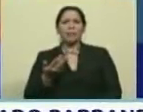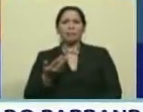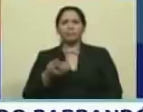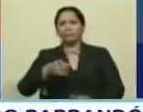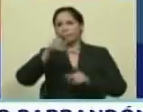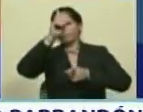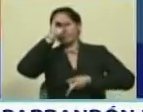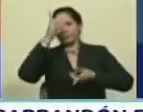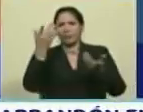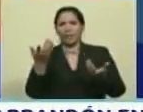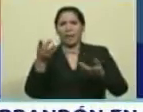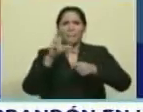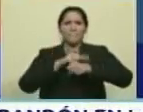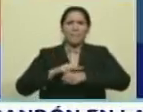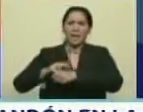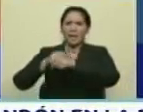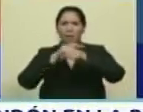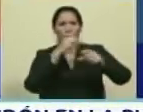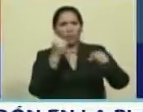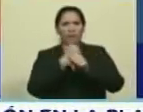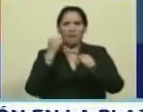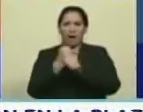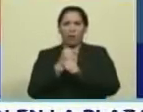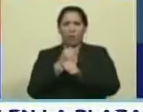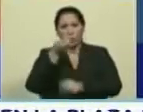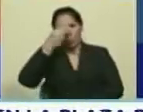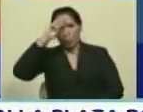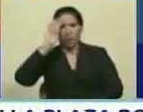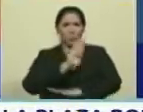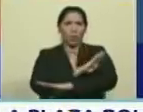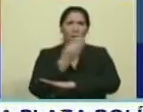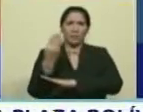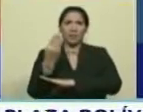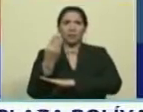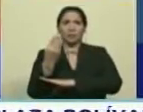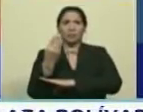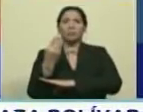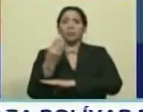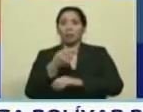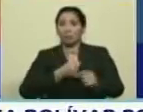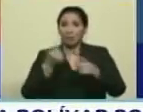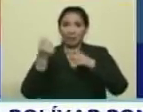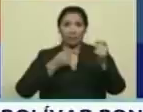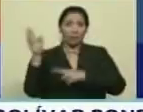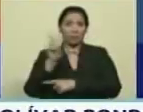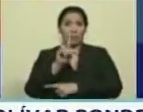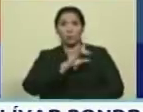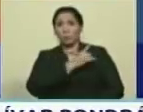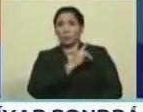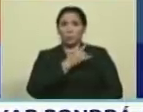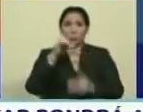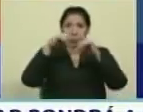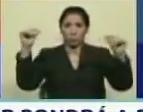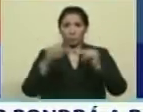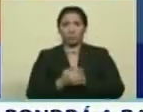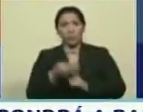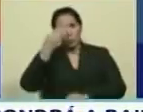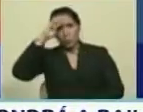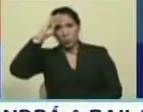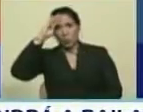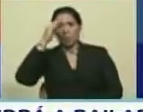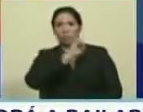médicos y trabajadores eléctricos, cubanos y caribeños, de rescatistas venezolanos, bolivianos, nicaragüenses, cubanos